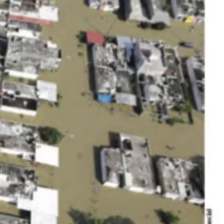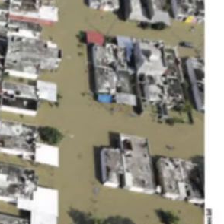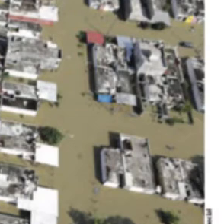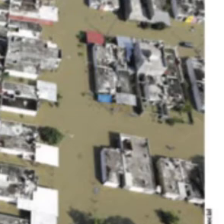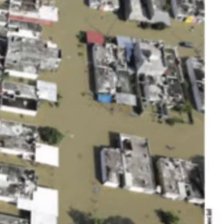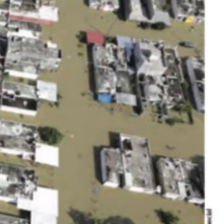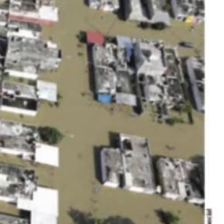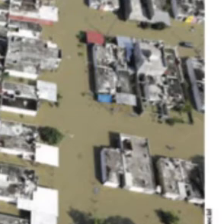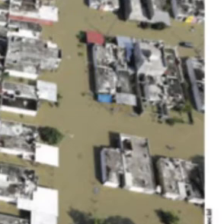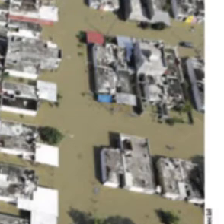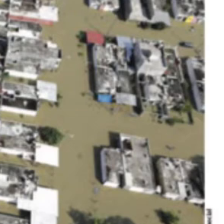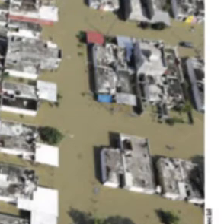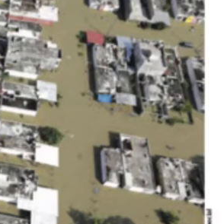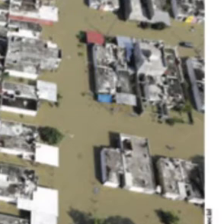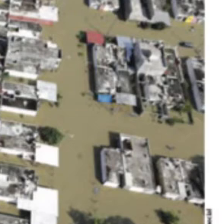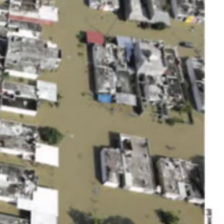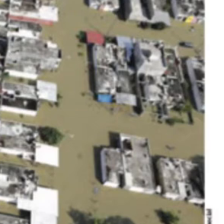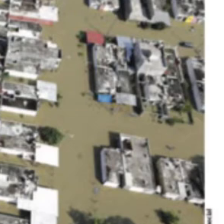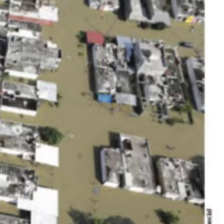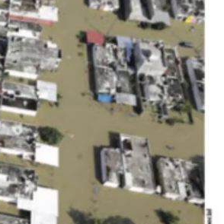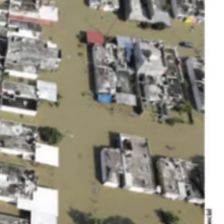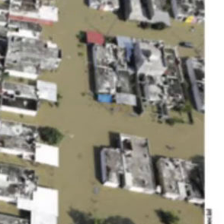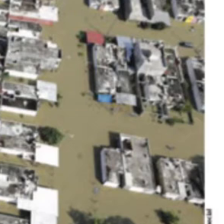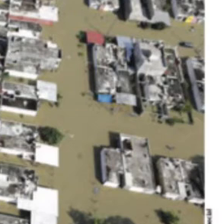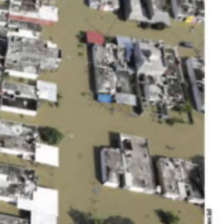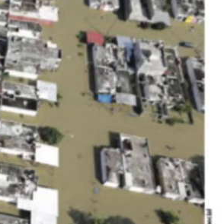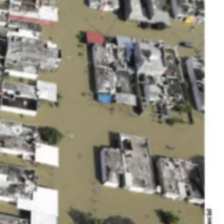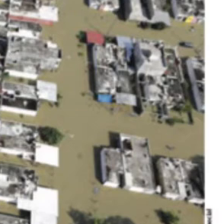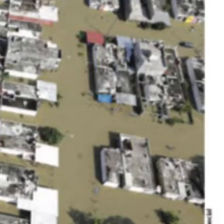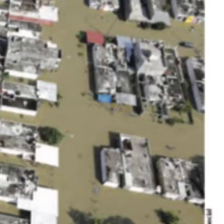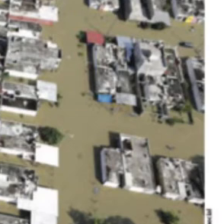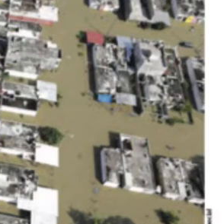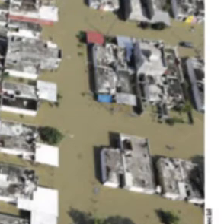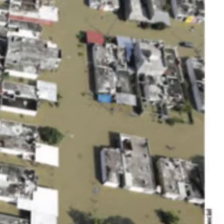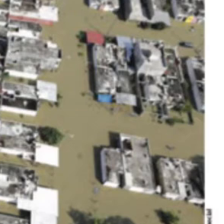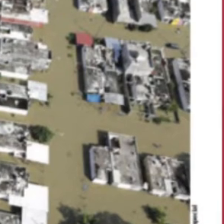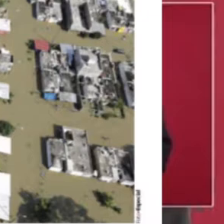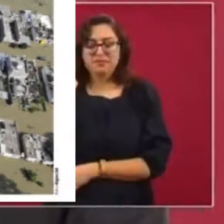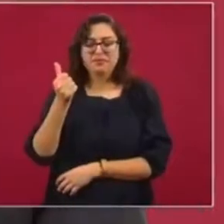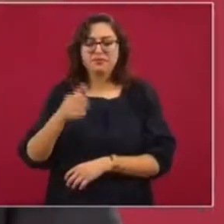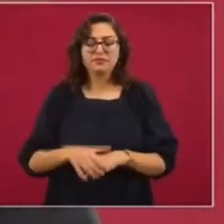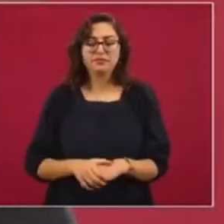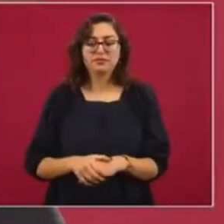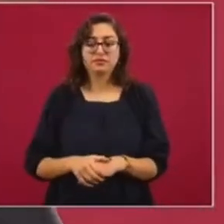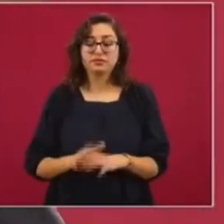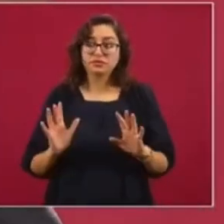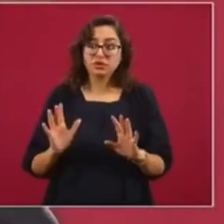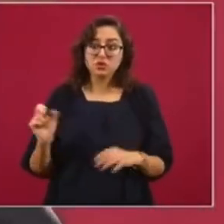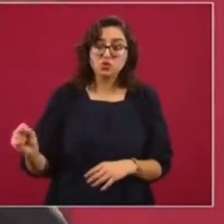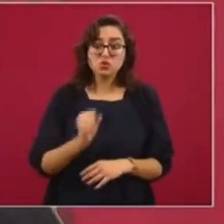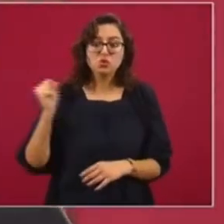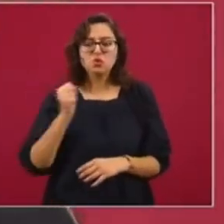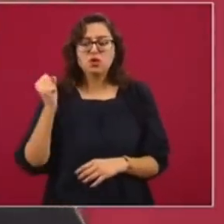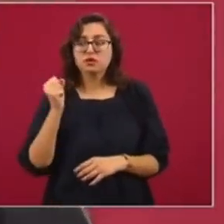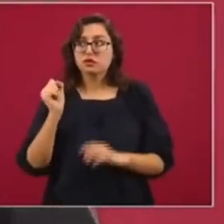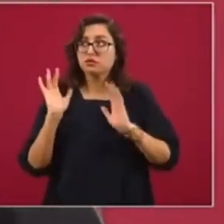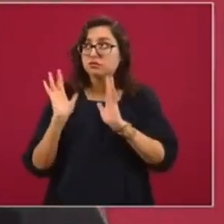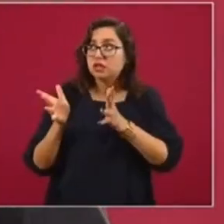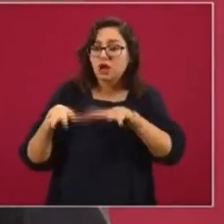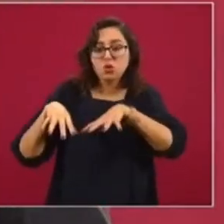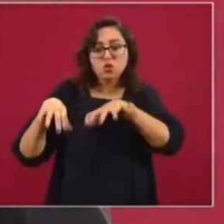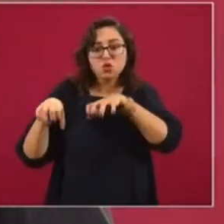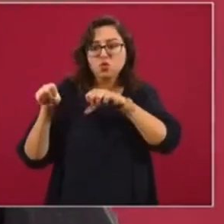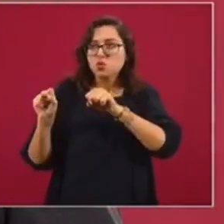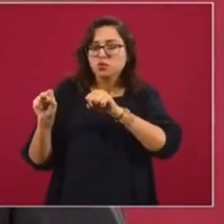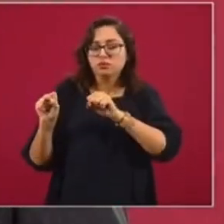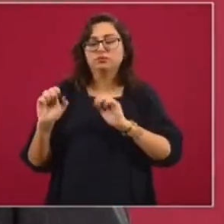de 50 años a la fecha. Afortunadamente el pronóstico es que ya ha dejado